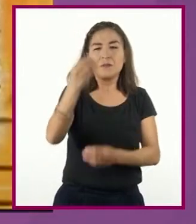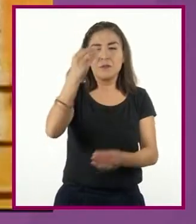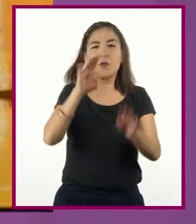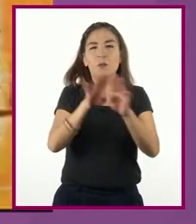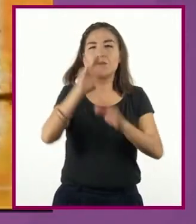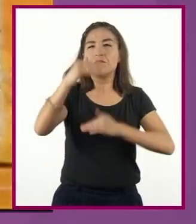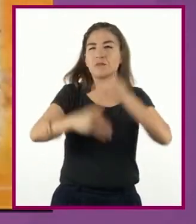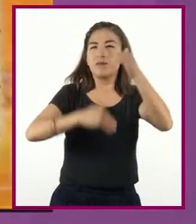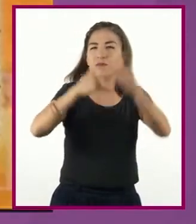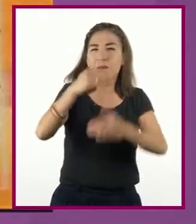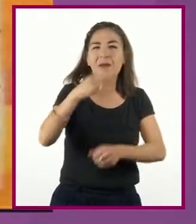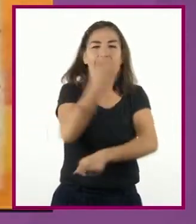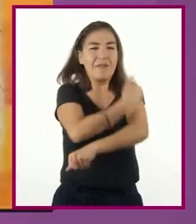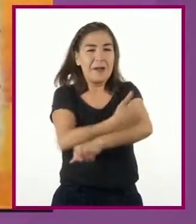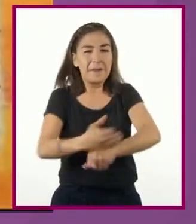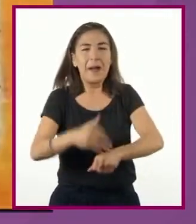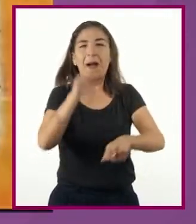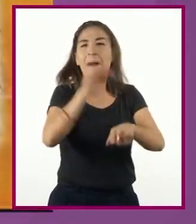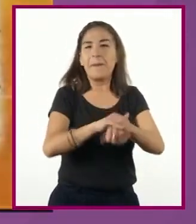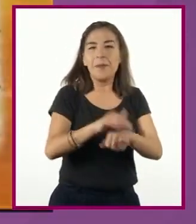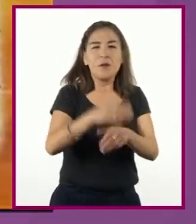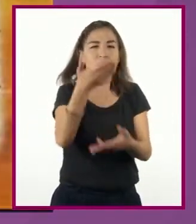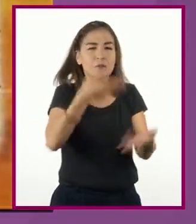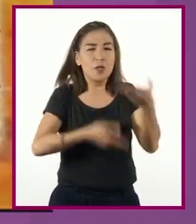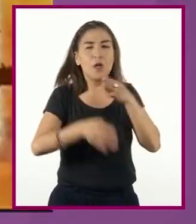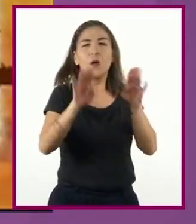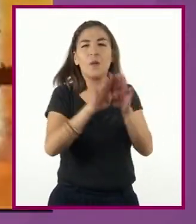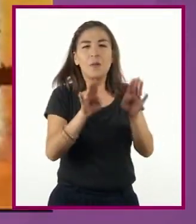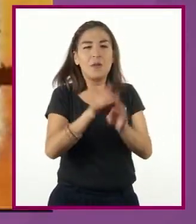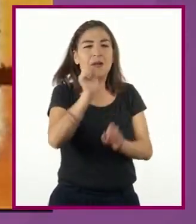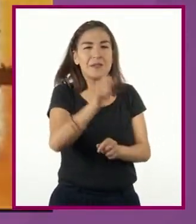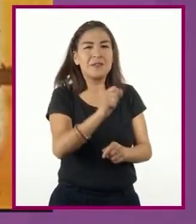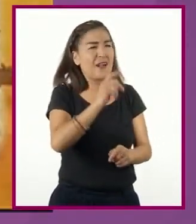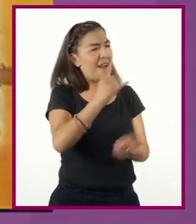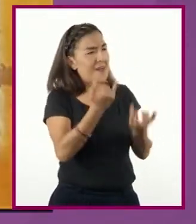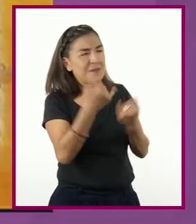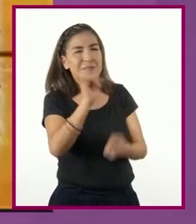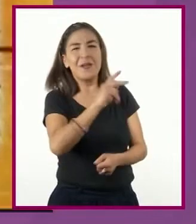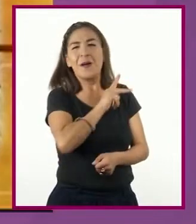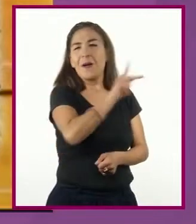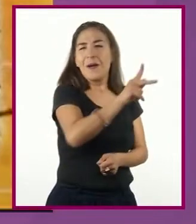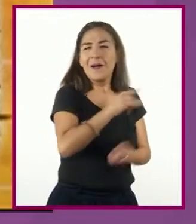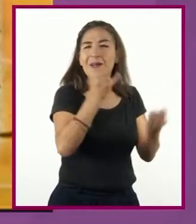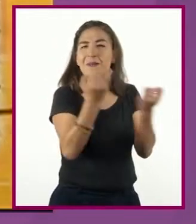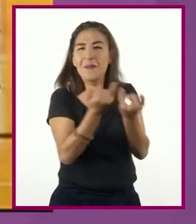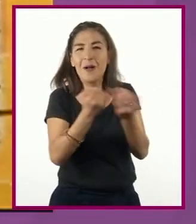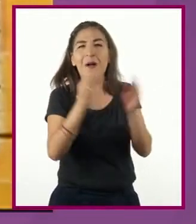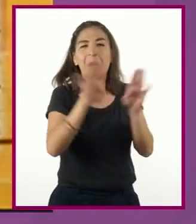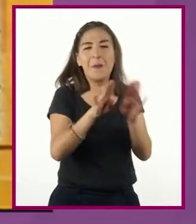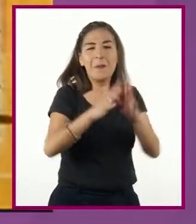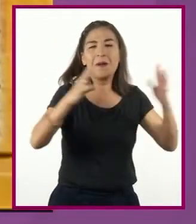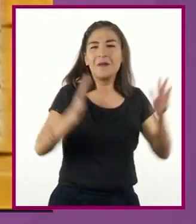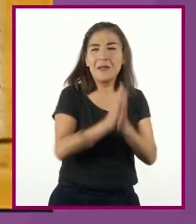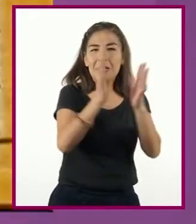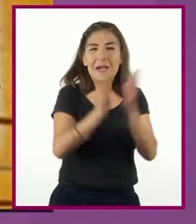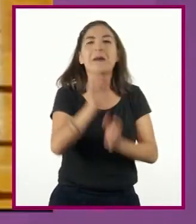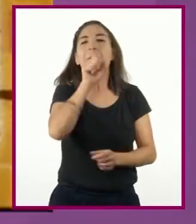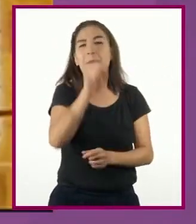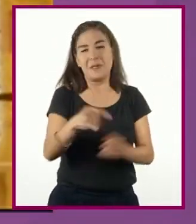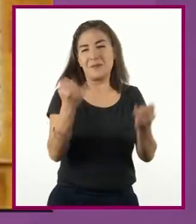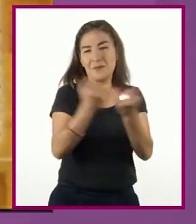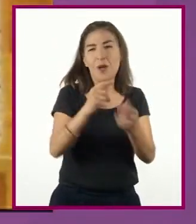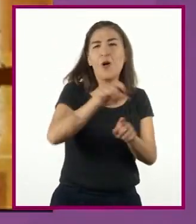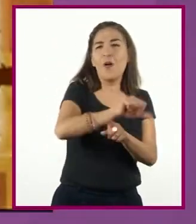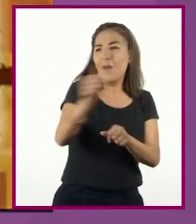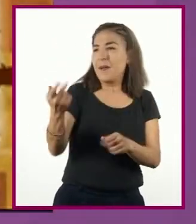nuestra comunidad. Al compartir, encuentras cosas en común con otros. Al participar en estos espacios, tú también influyes en los